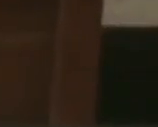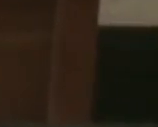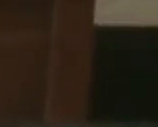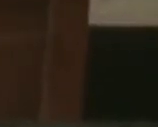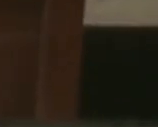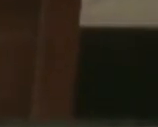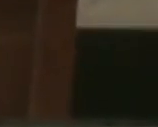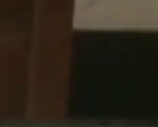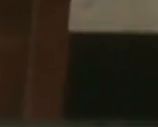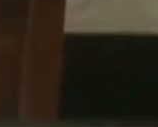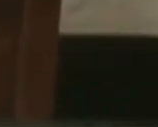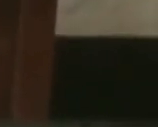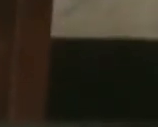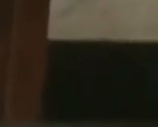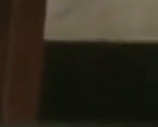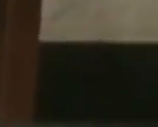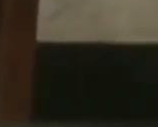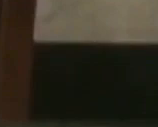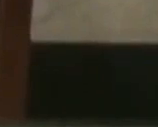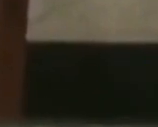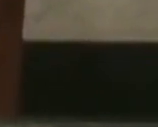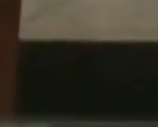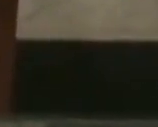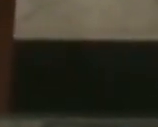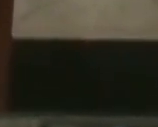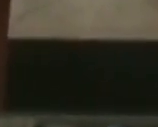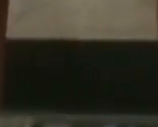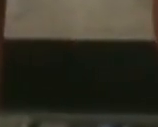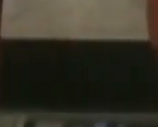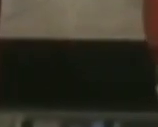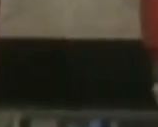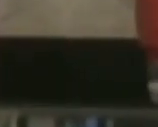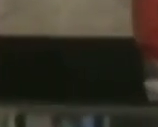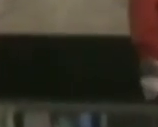Fuerza Armada Nacional Bolivariana de máxima disciplina.